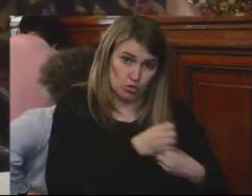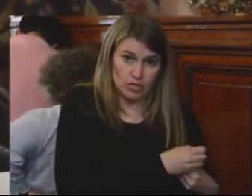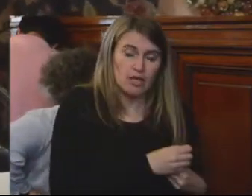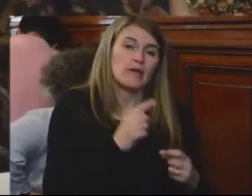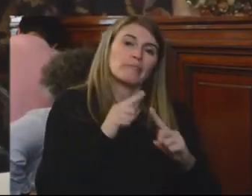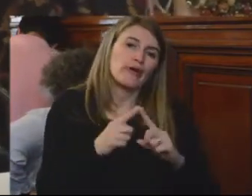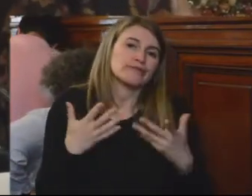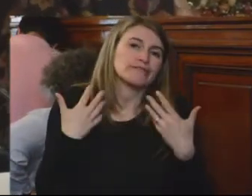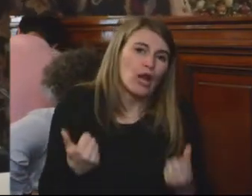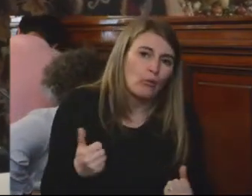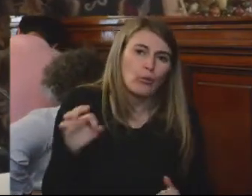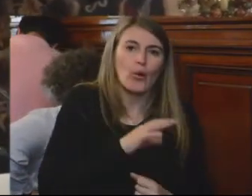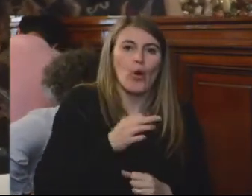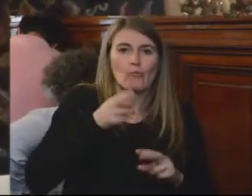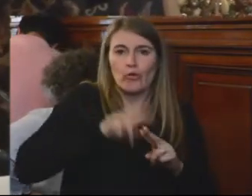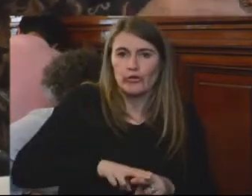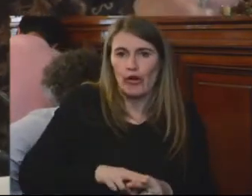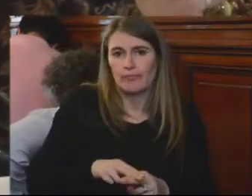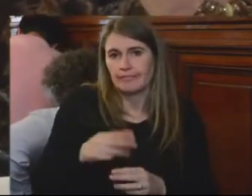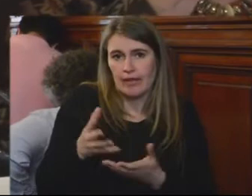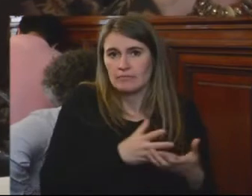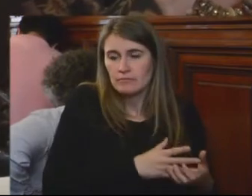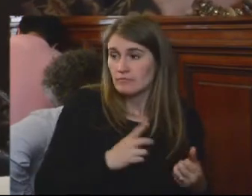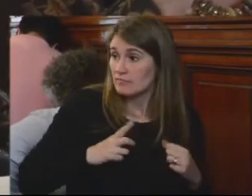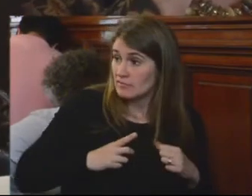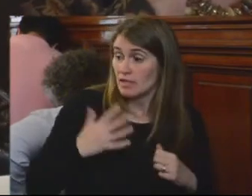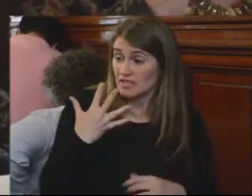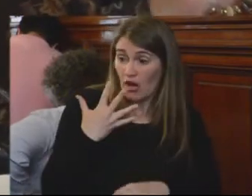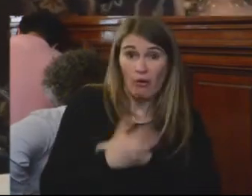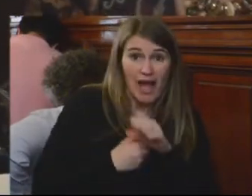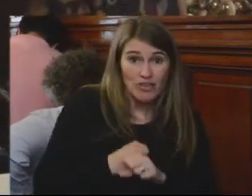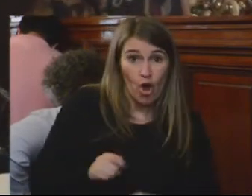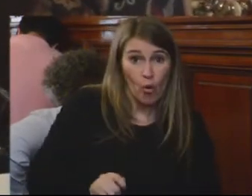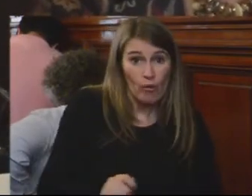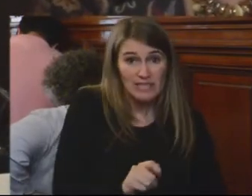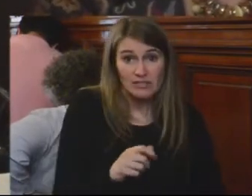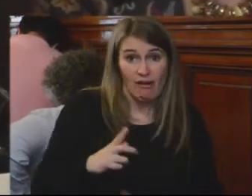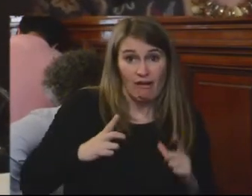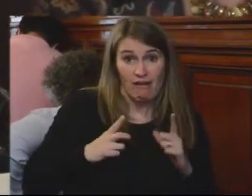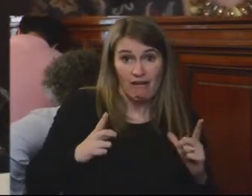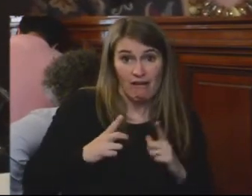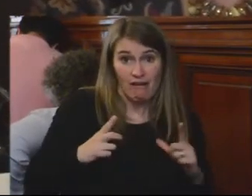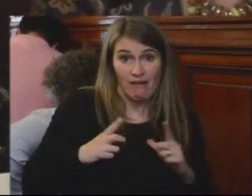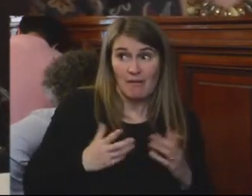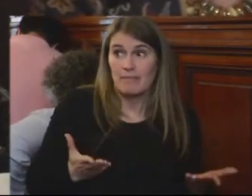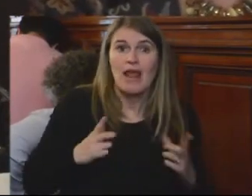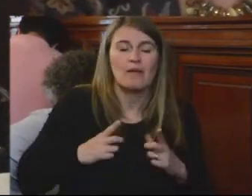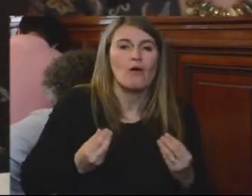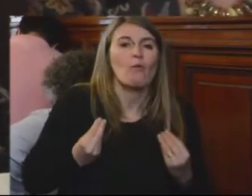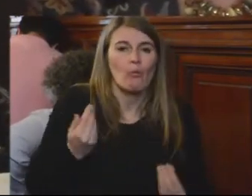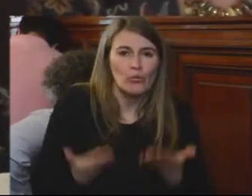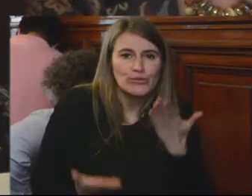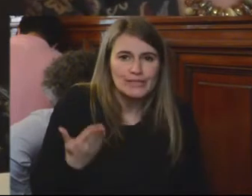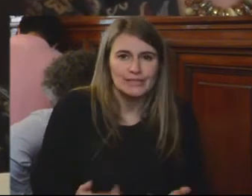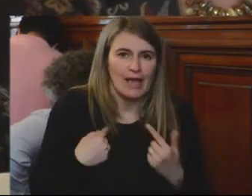o porque fallecieron y el y el juicio a 5 años de su inicio continúa en curso esperamos que haya veredicto para